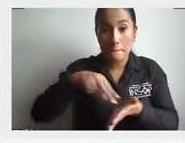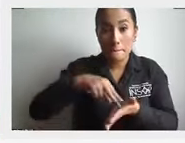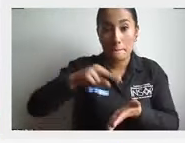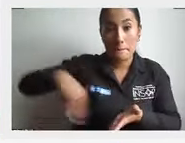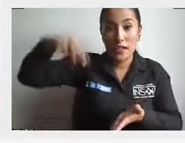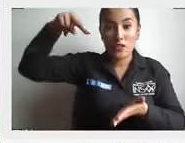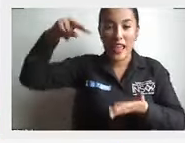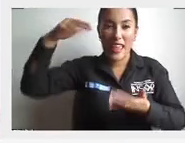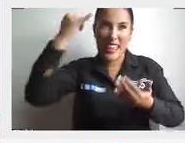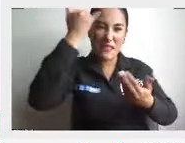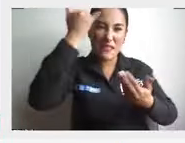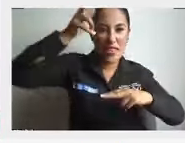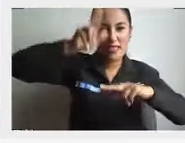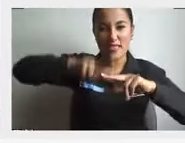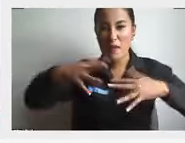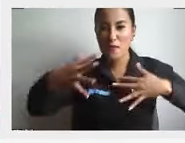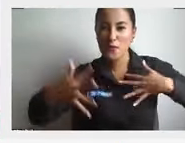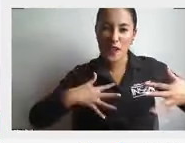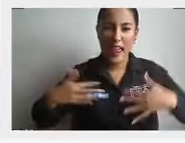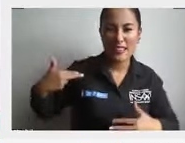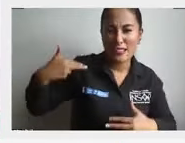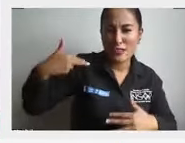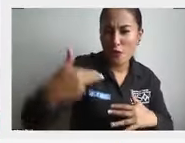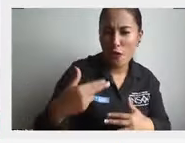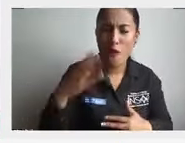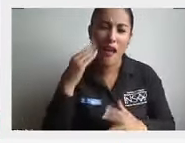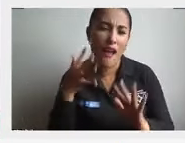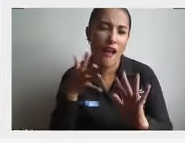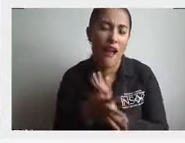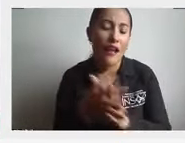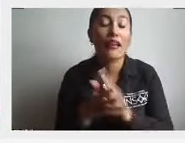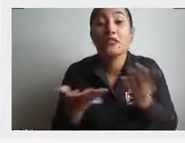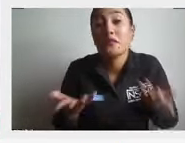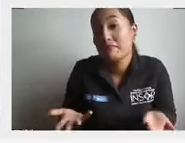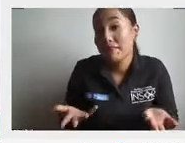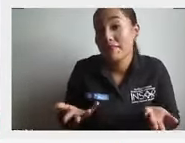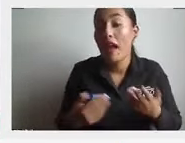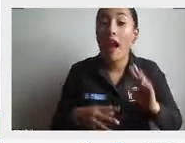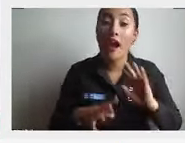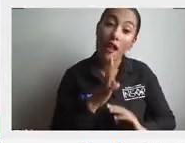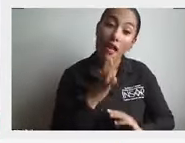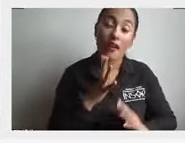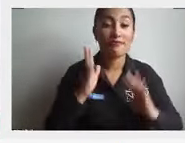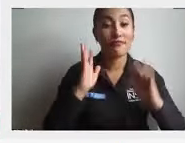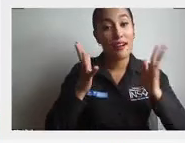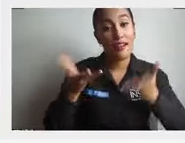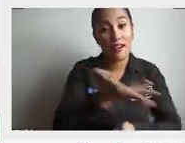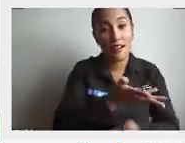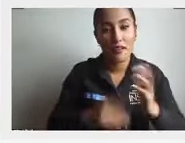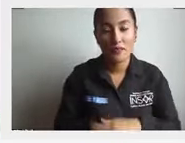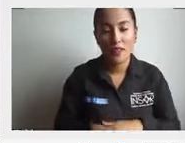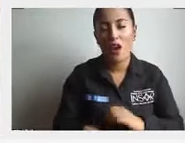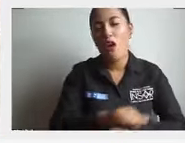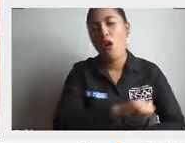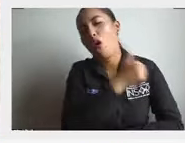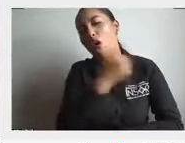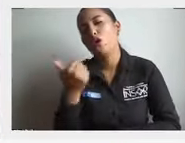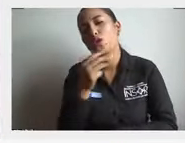mientras estamos haciendo el oficio, mientras estamos conversando, y creo que son sitios, hay otro sitio en la red que se